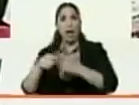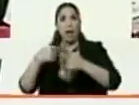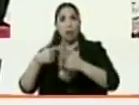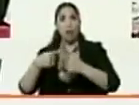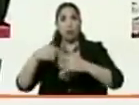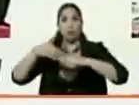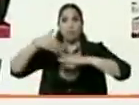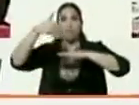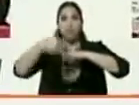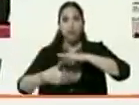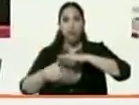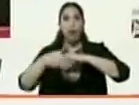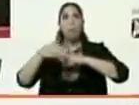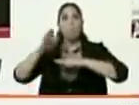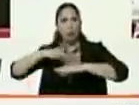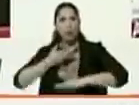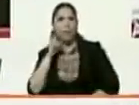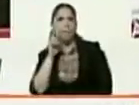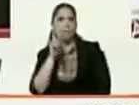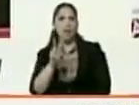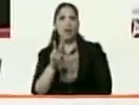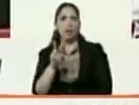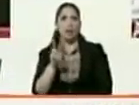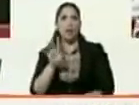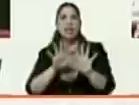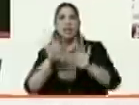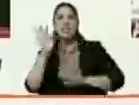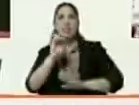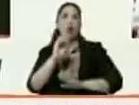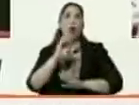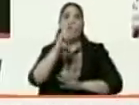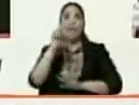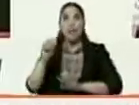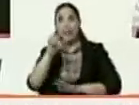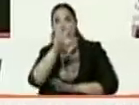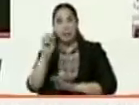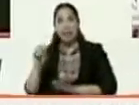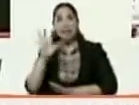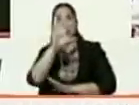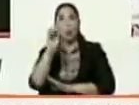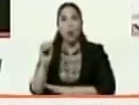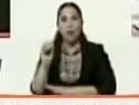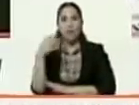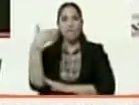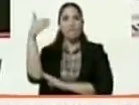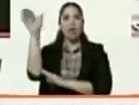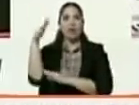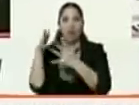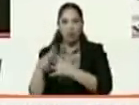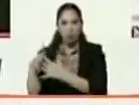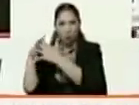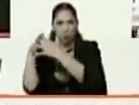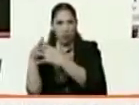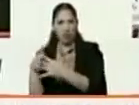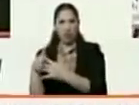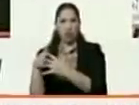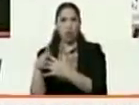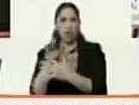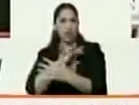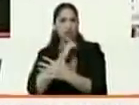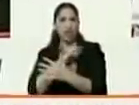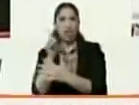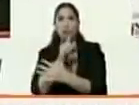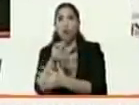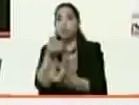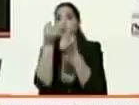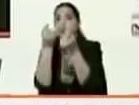cada protesta podía observar 15, 20, 30, 50 banderas de Estados Unidos. En Chile usted no ha visto ni